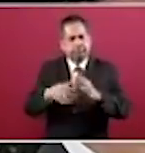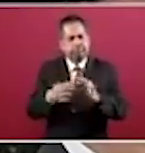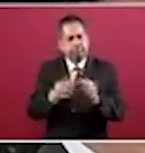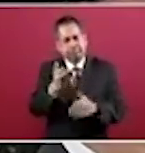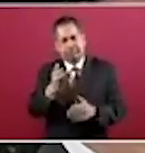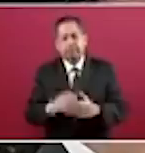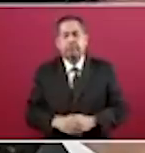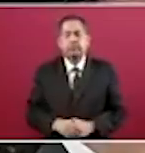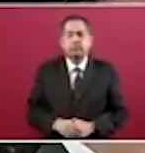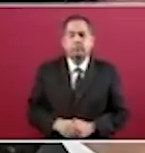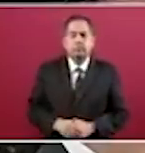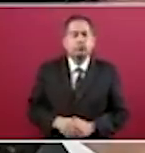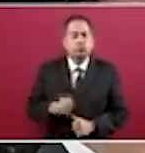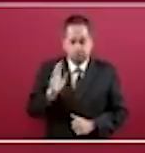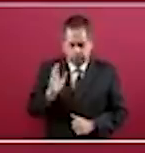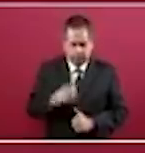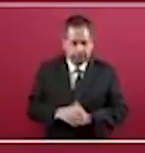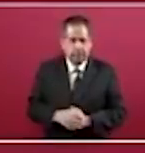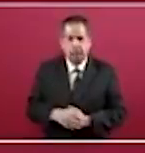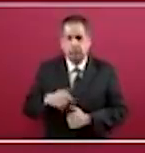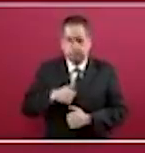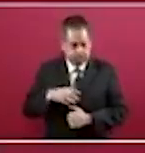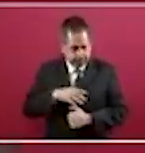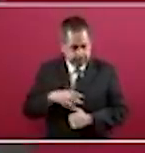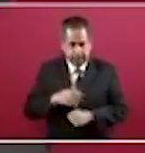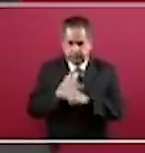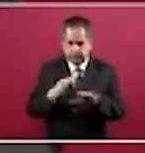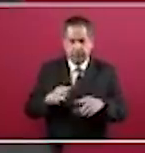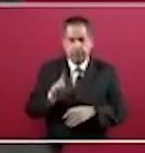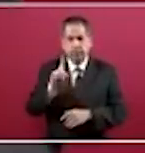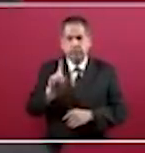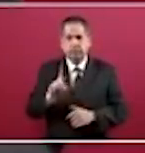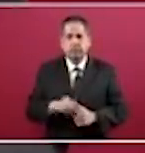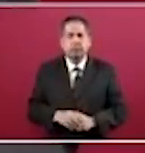tema, por favor. Sí, yo tengo información primero de que